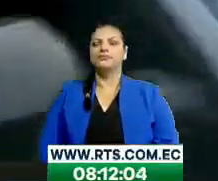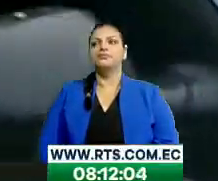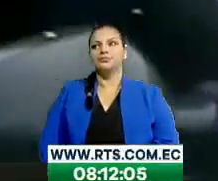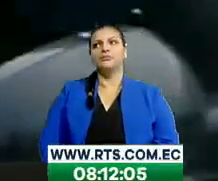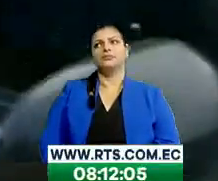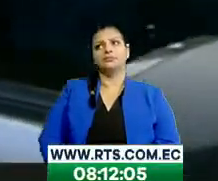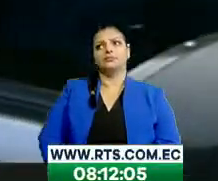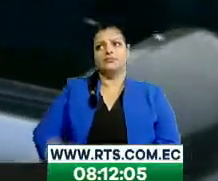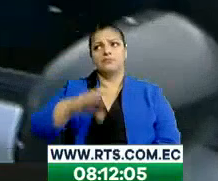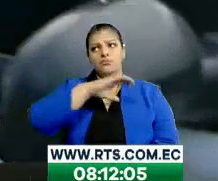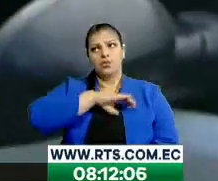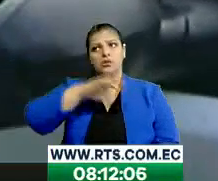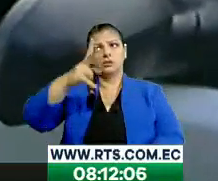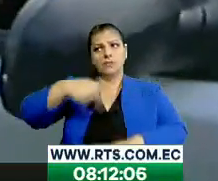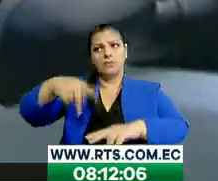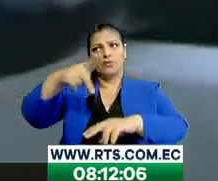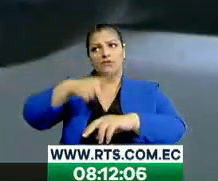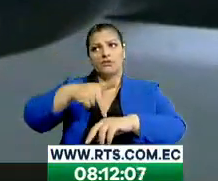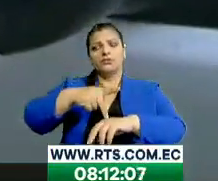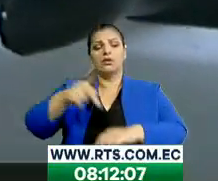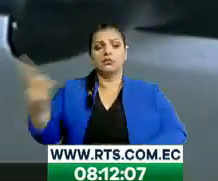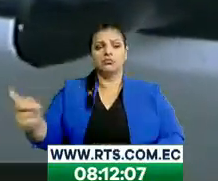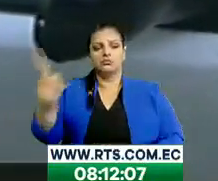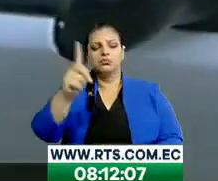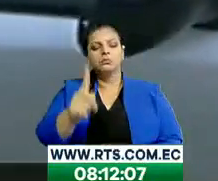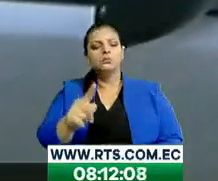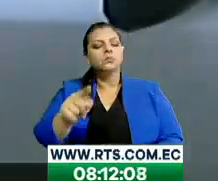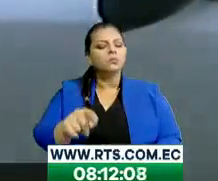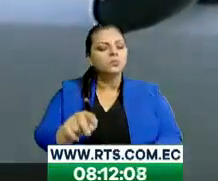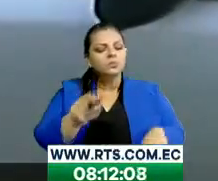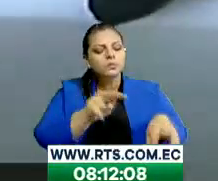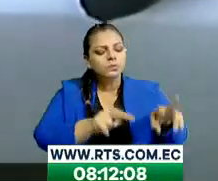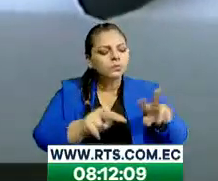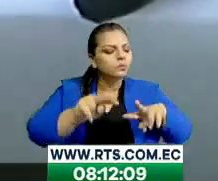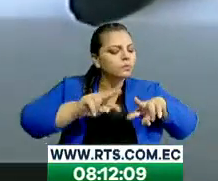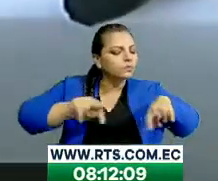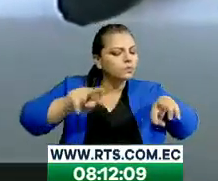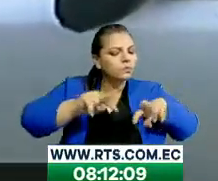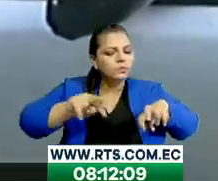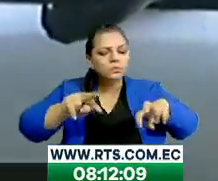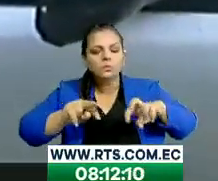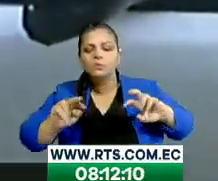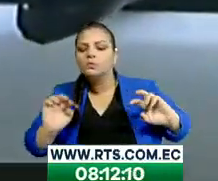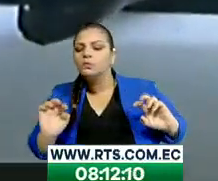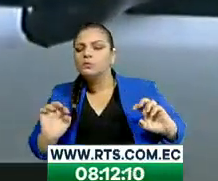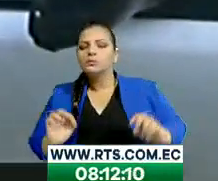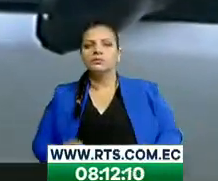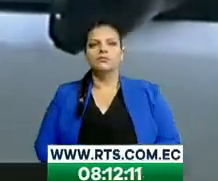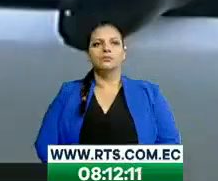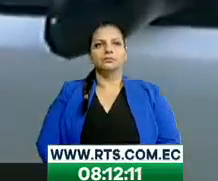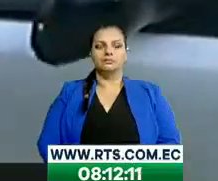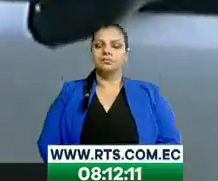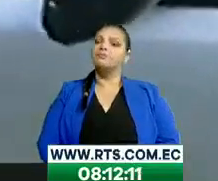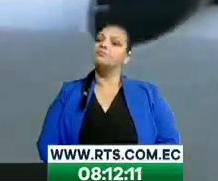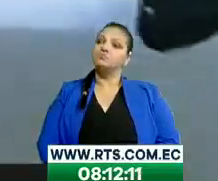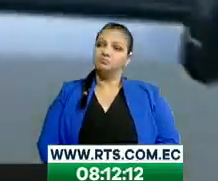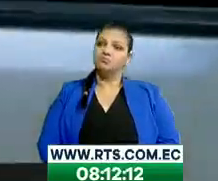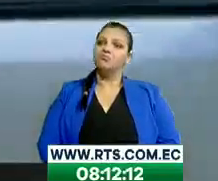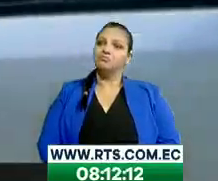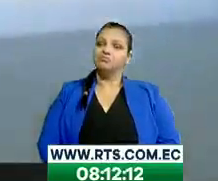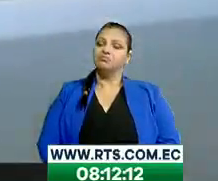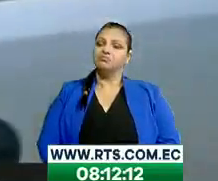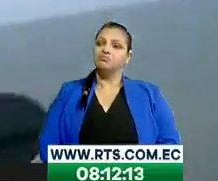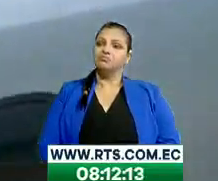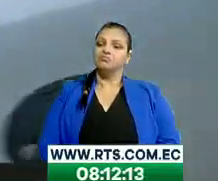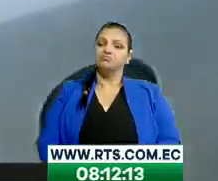la verificación de caso, el vehículo es retenido y llevado para investigaciones de la Policía Judicial. Esa es de pronto la forma